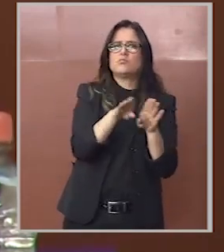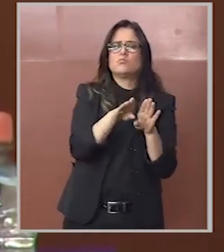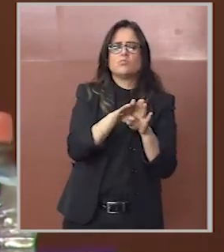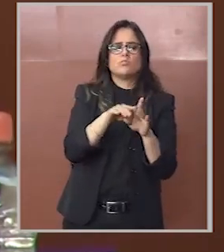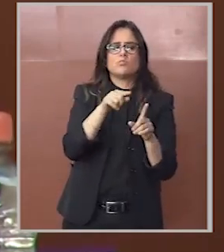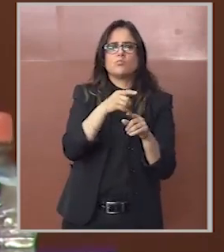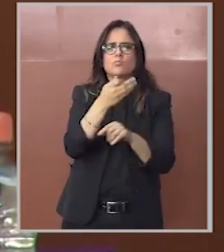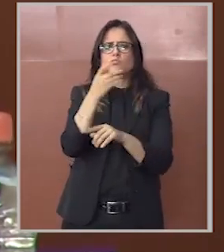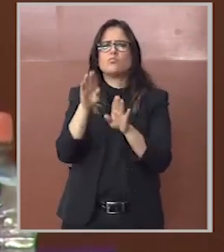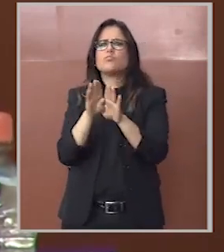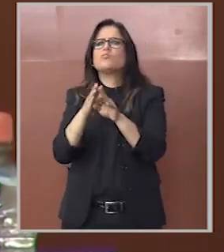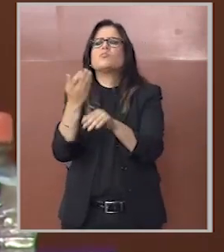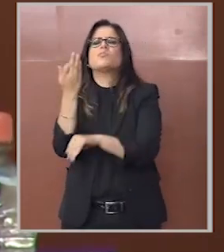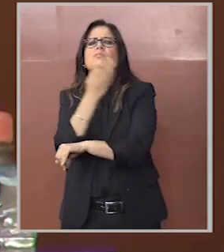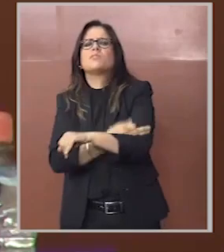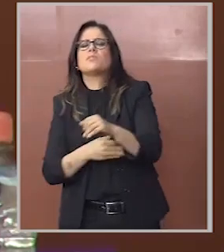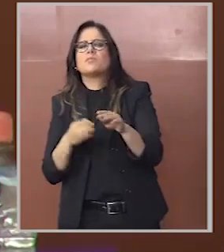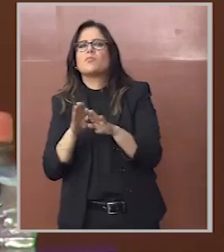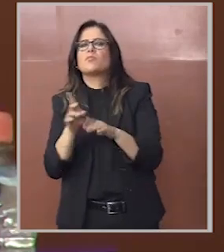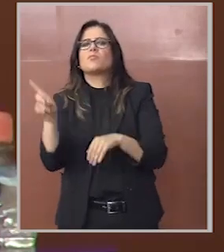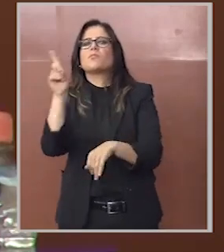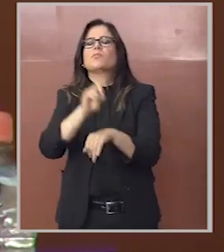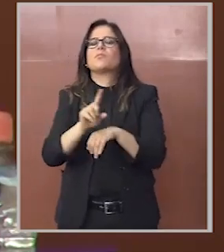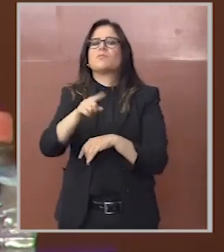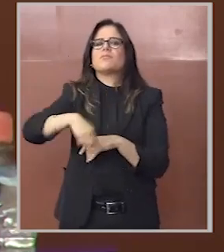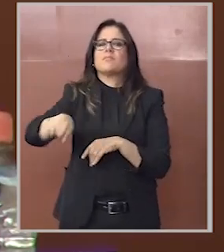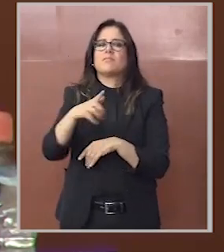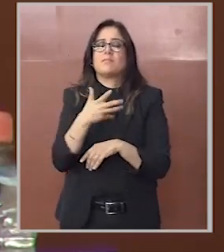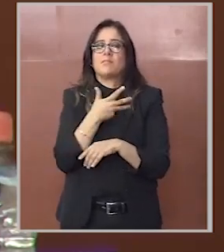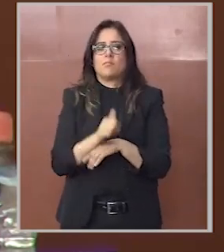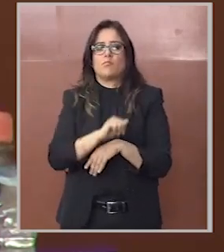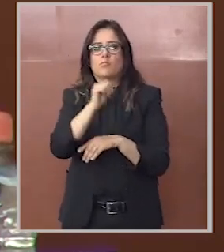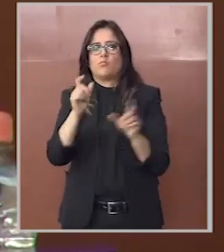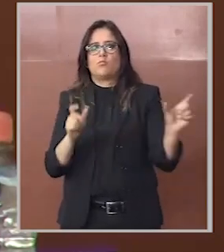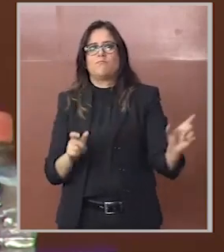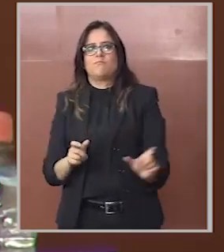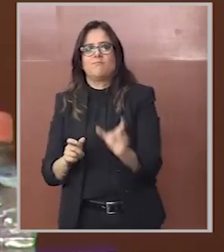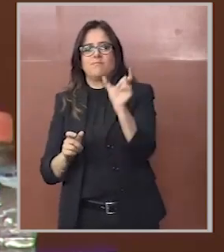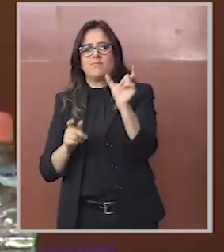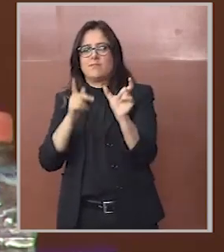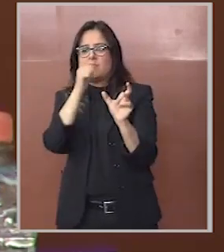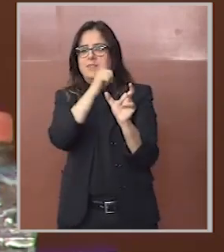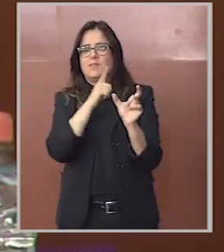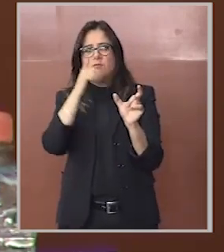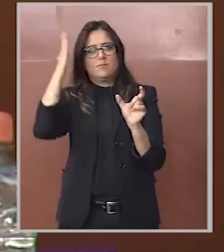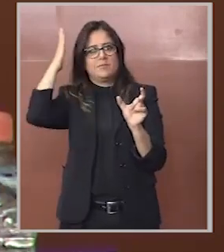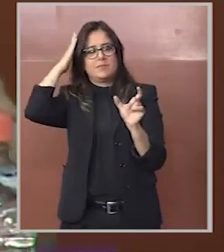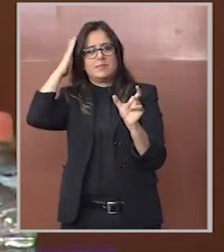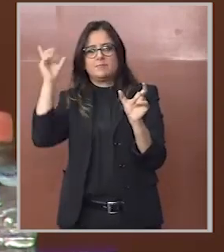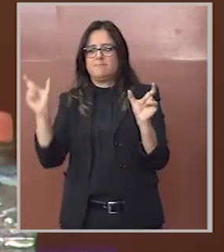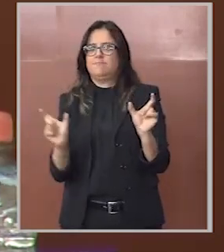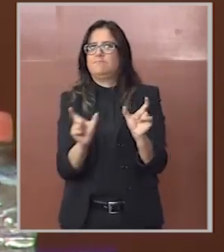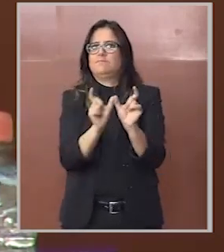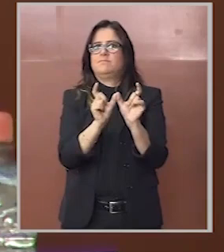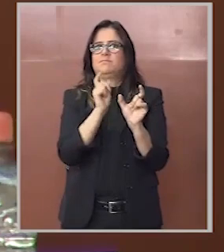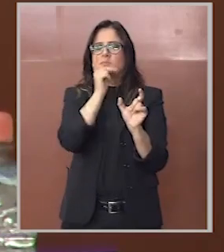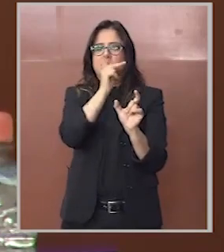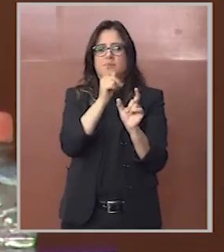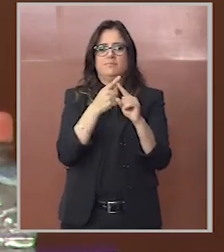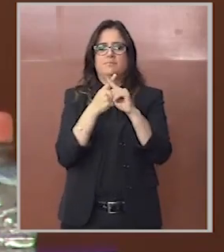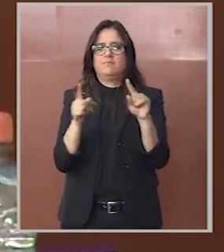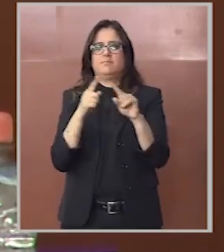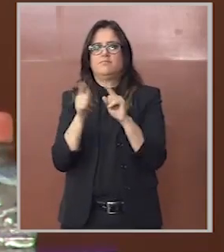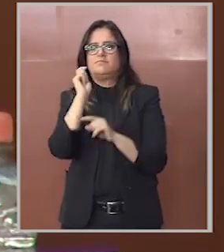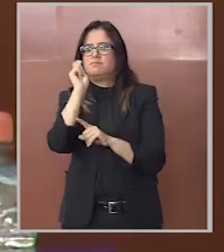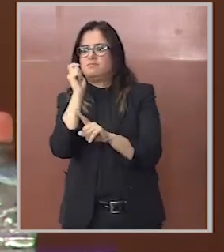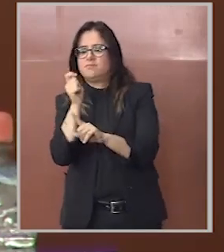atardecido su día y hay otra connotación desde las lenguas maternas y Bueno e primero que nada me